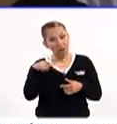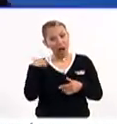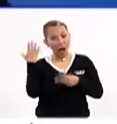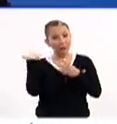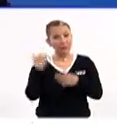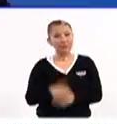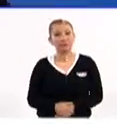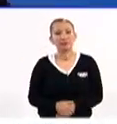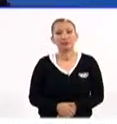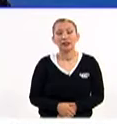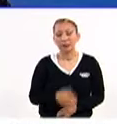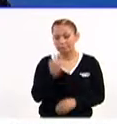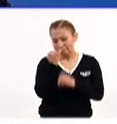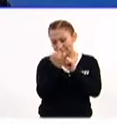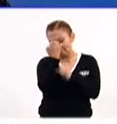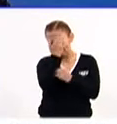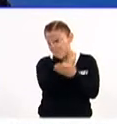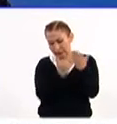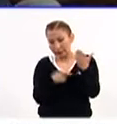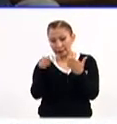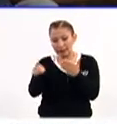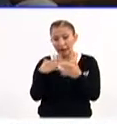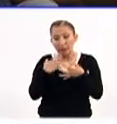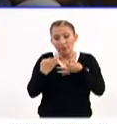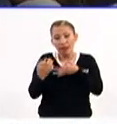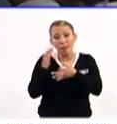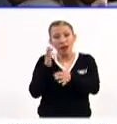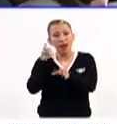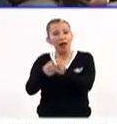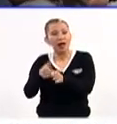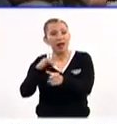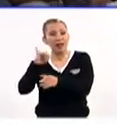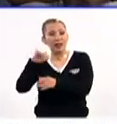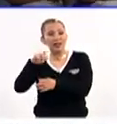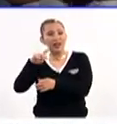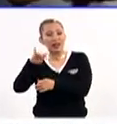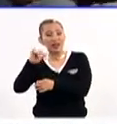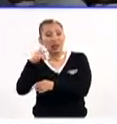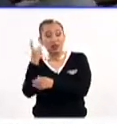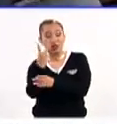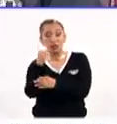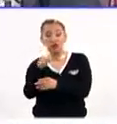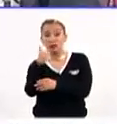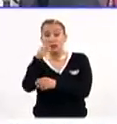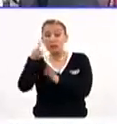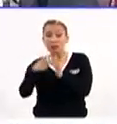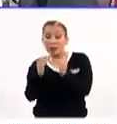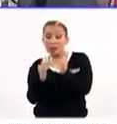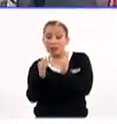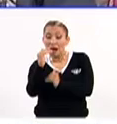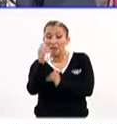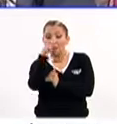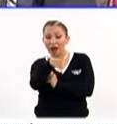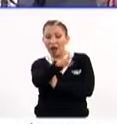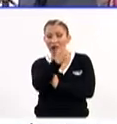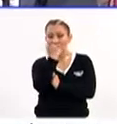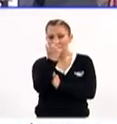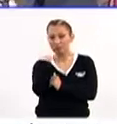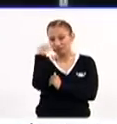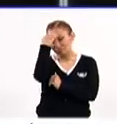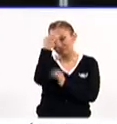evento. El estudio afirma que la tendencia para enrolarse en una ingeniería es 2.6 veces mayor para estos